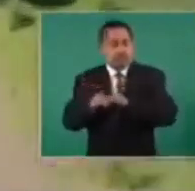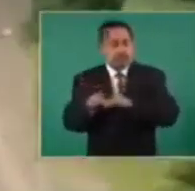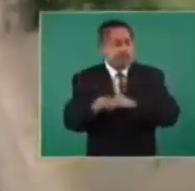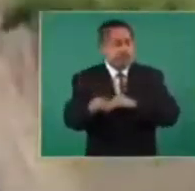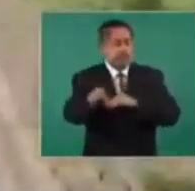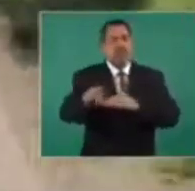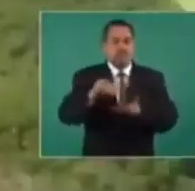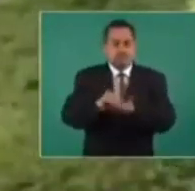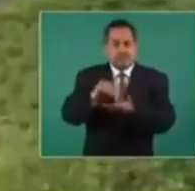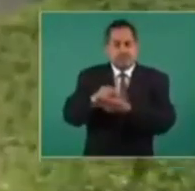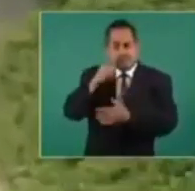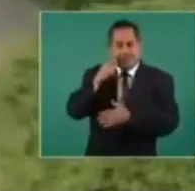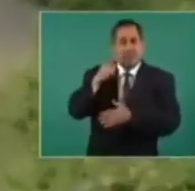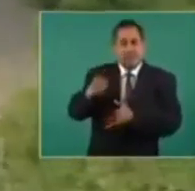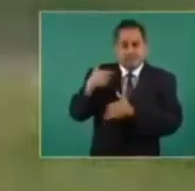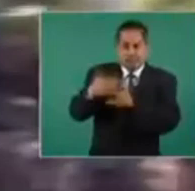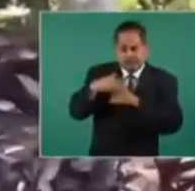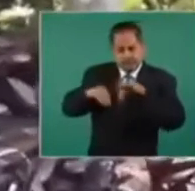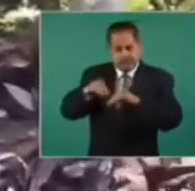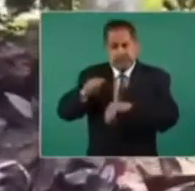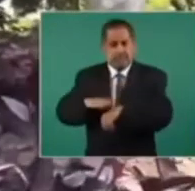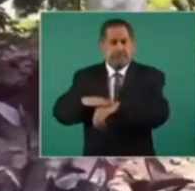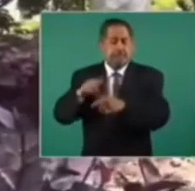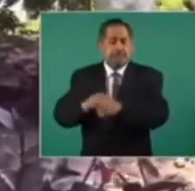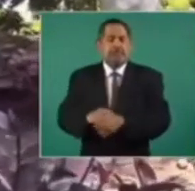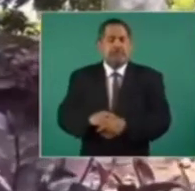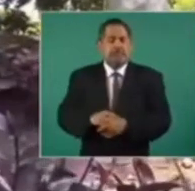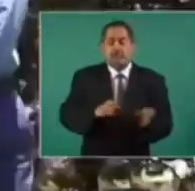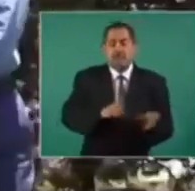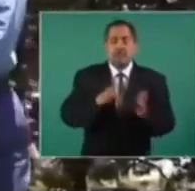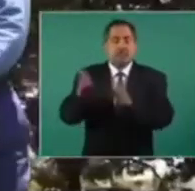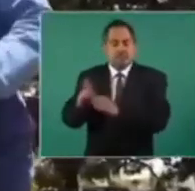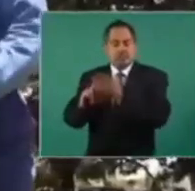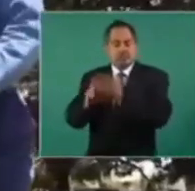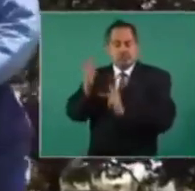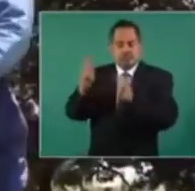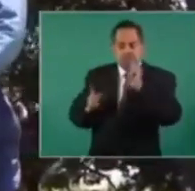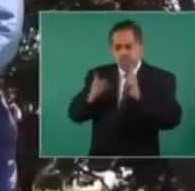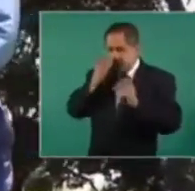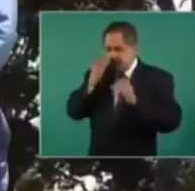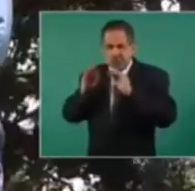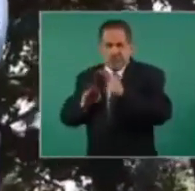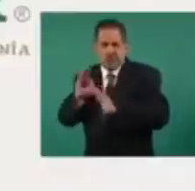de tubería en los tramos que integran su trayecto. Continúa el cultivo de plantas de ornato en el vivero.